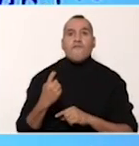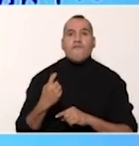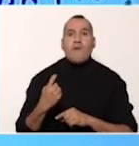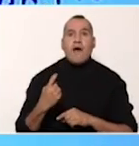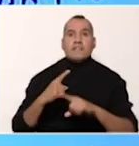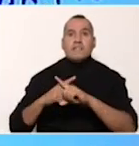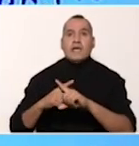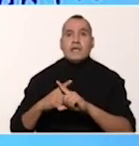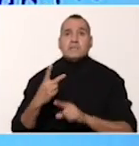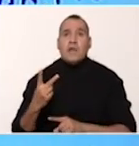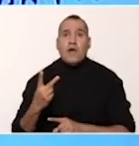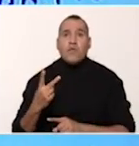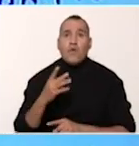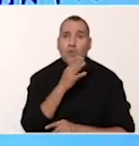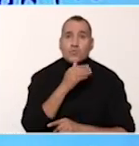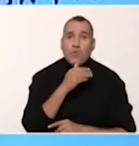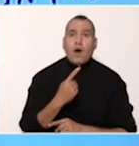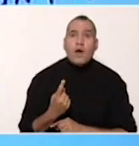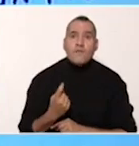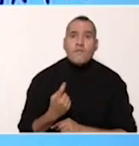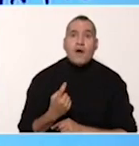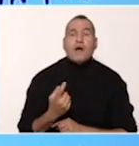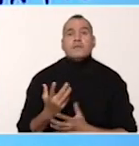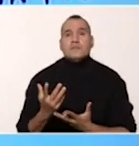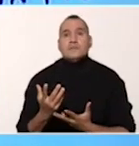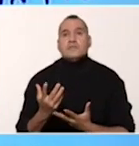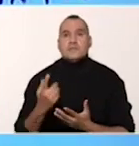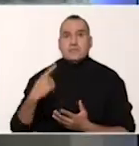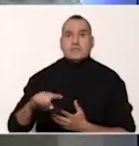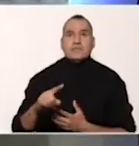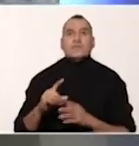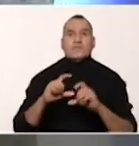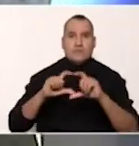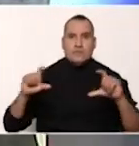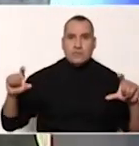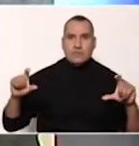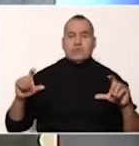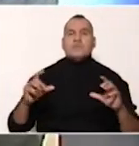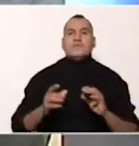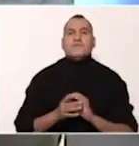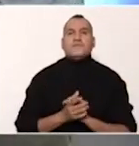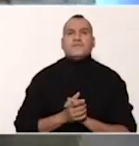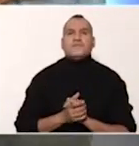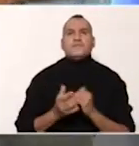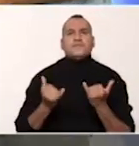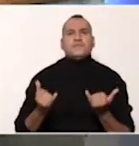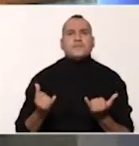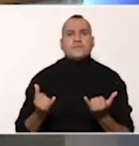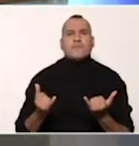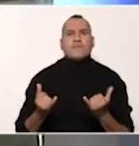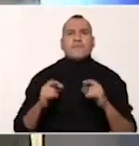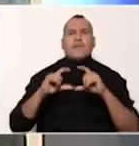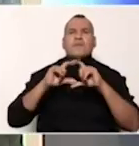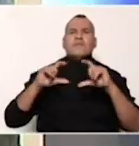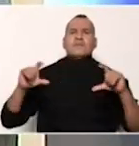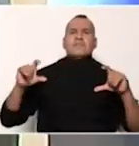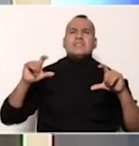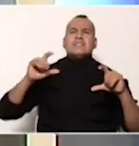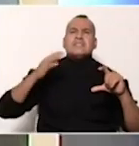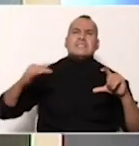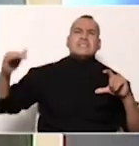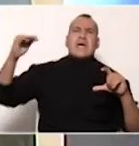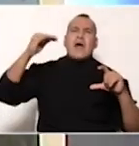x a la 1 y tenemos el término independiente. Ahora veamos el grado del polinomio. El grado del